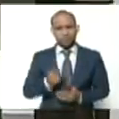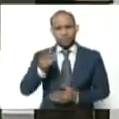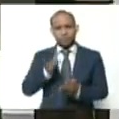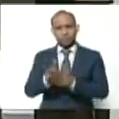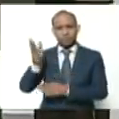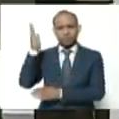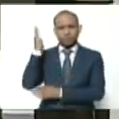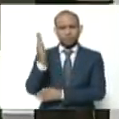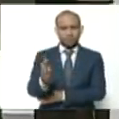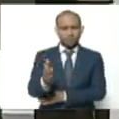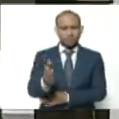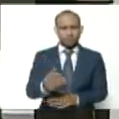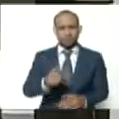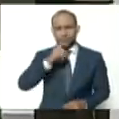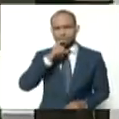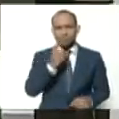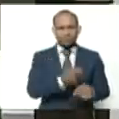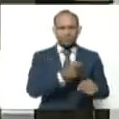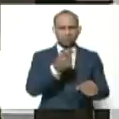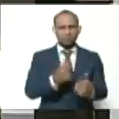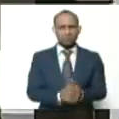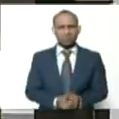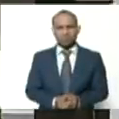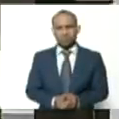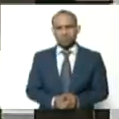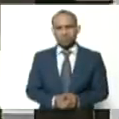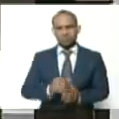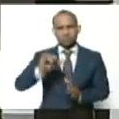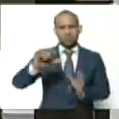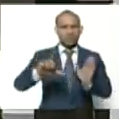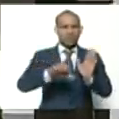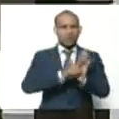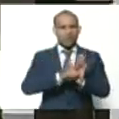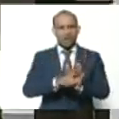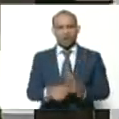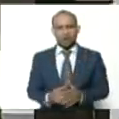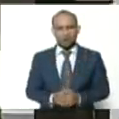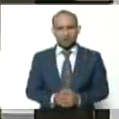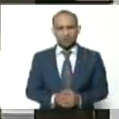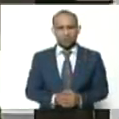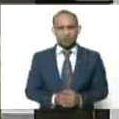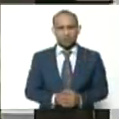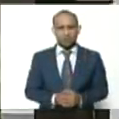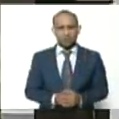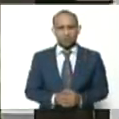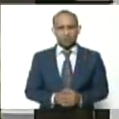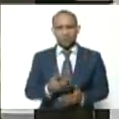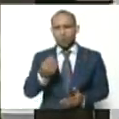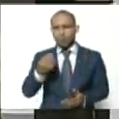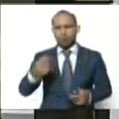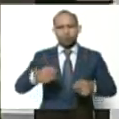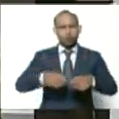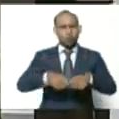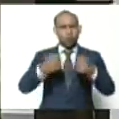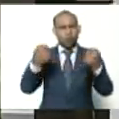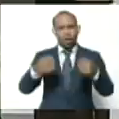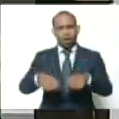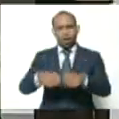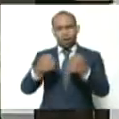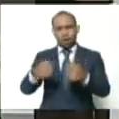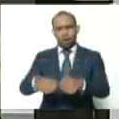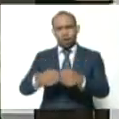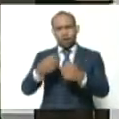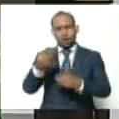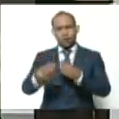sanciones crueles, criminales y miserables que tanto daño